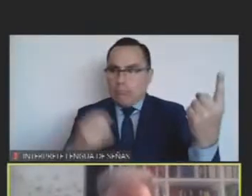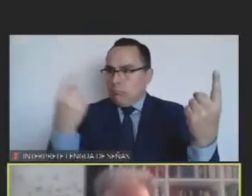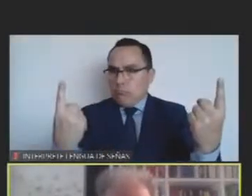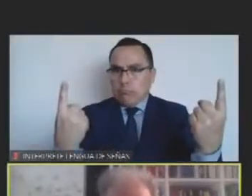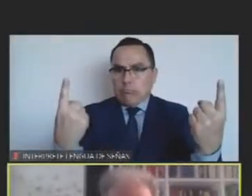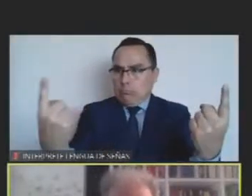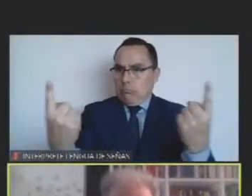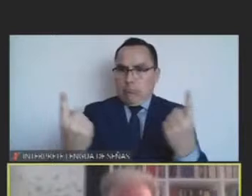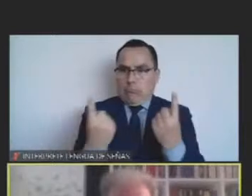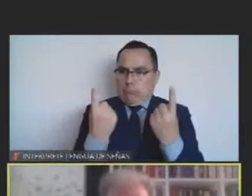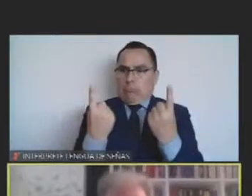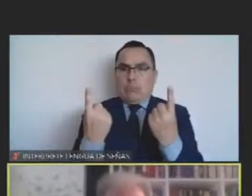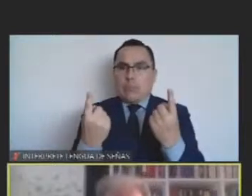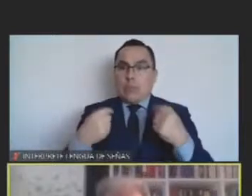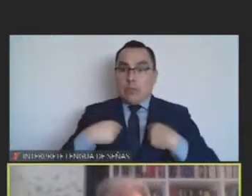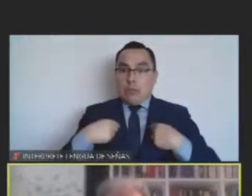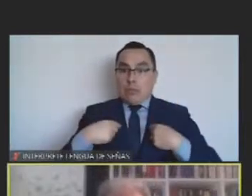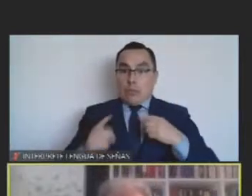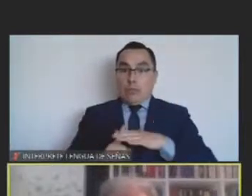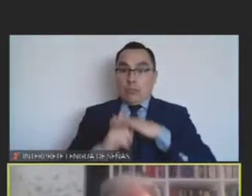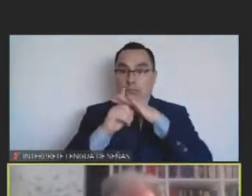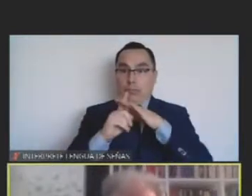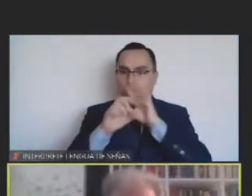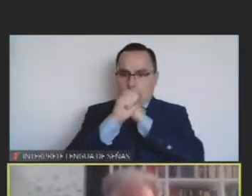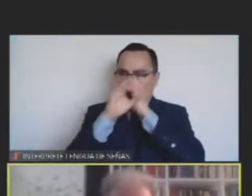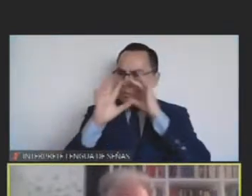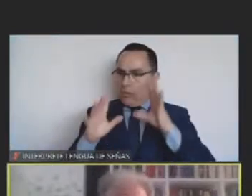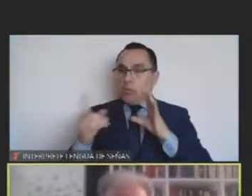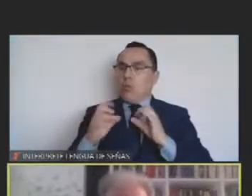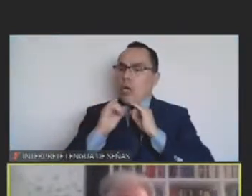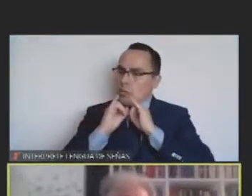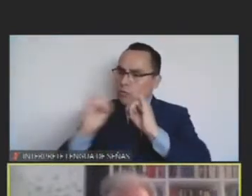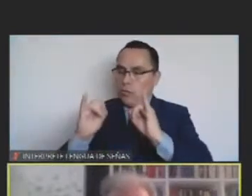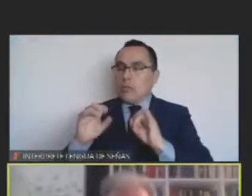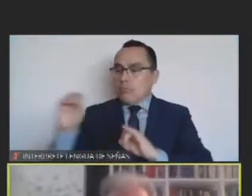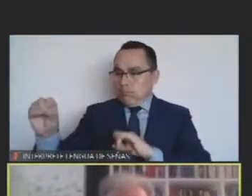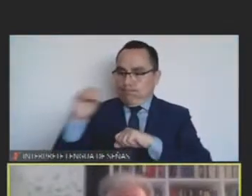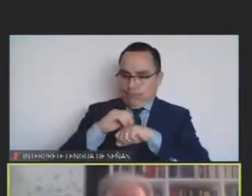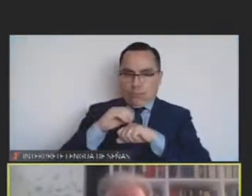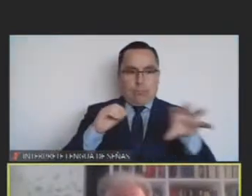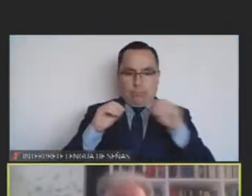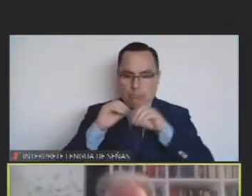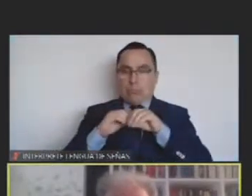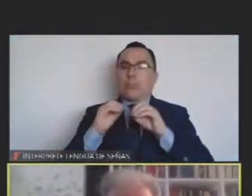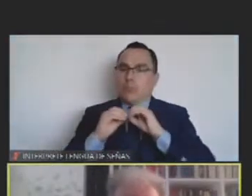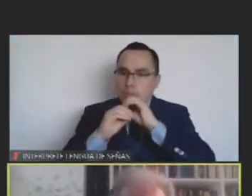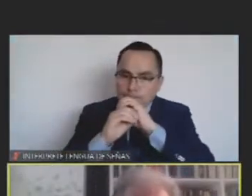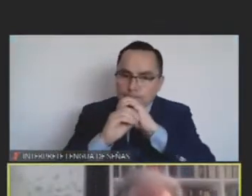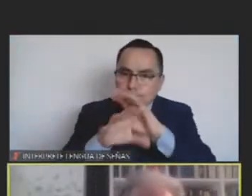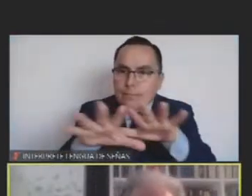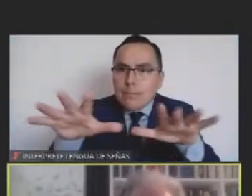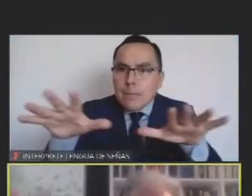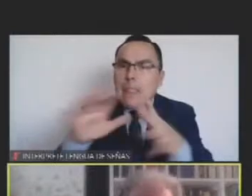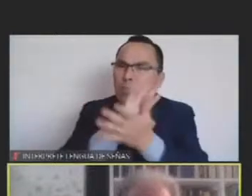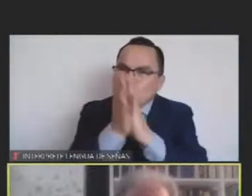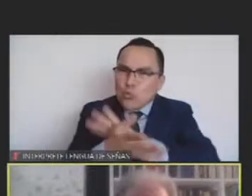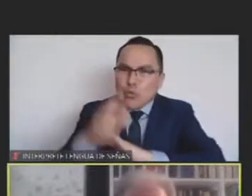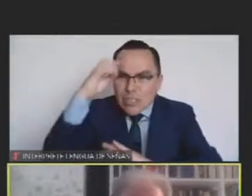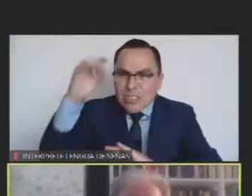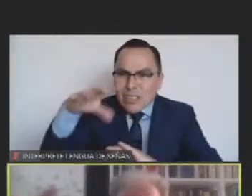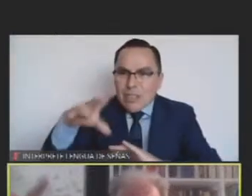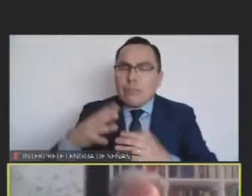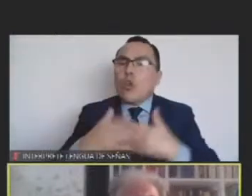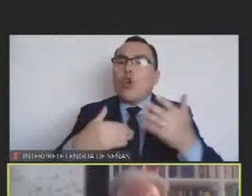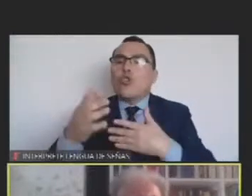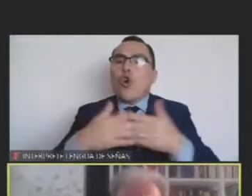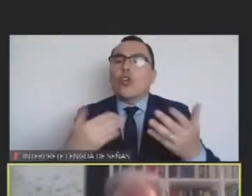ser relevantes por el derecho de transparencia y tienen o no que difundirse, lo clave no es cómo, en dónde se dijo,